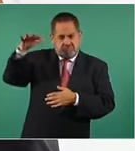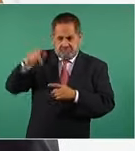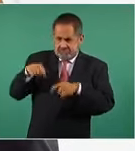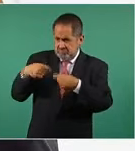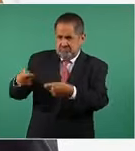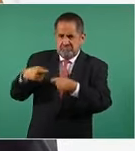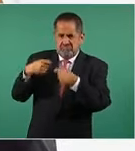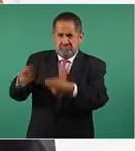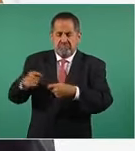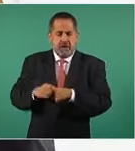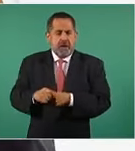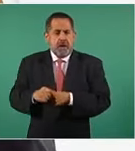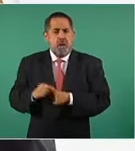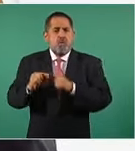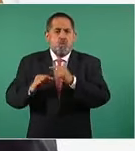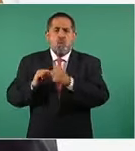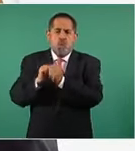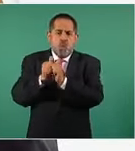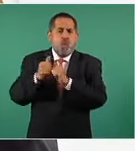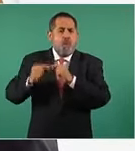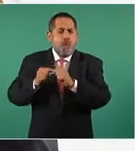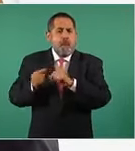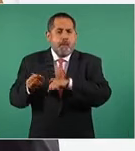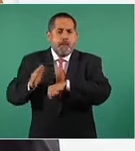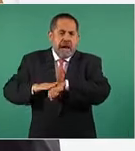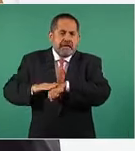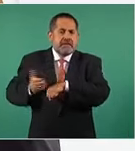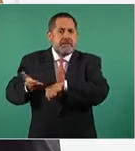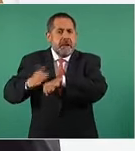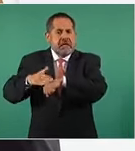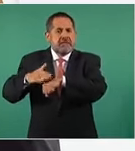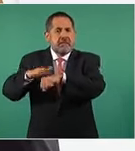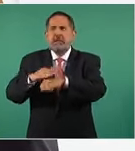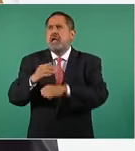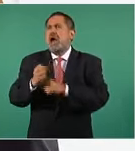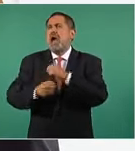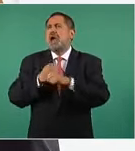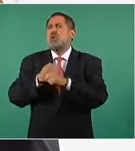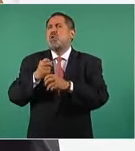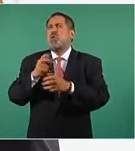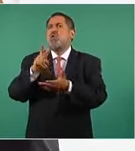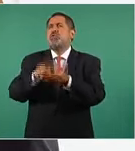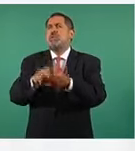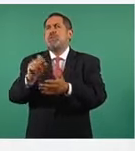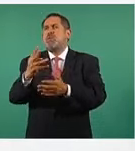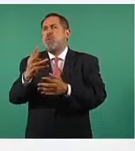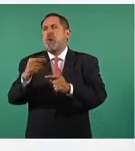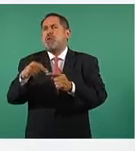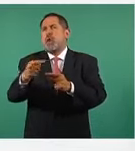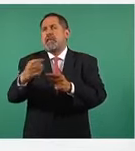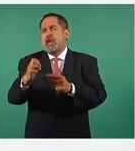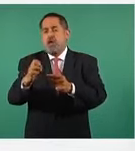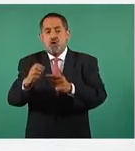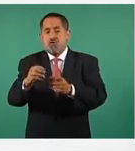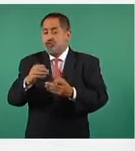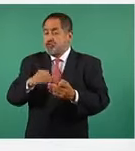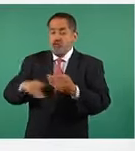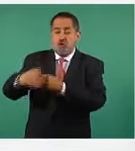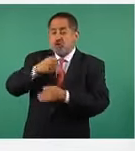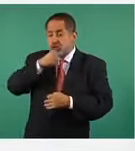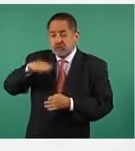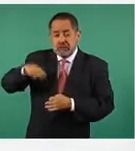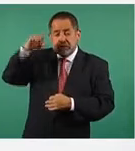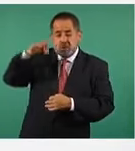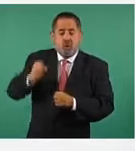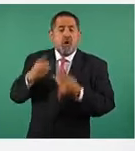que va a ir aumentando. Para enero del 2024, todos los adultos mayores del país van